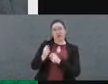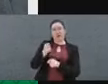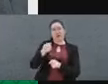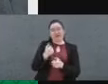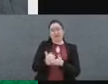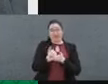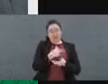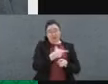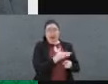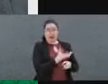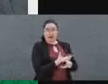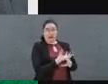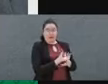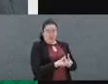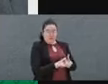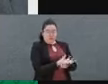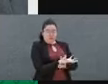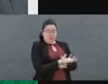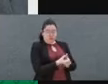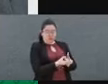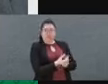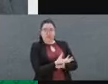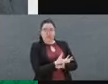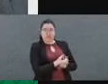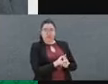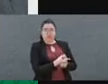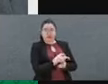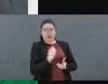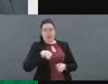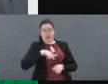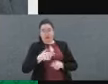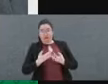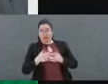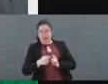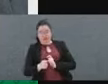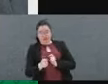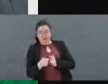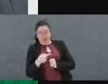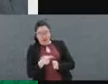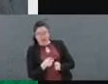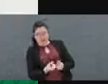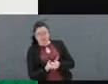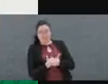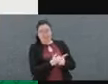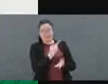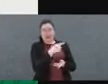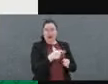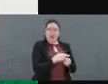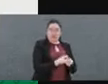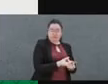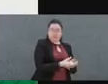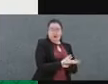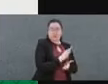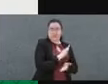nos permiten manejar el agua a lo largo de todo el proceso de potabilización. La que sigue, por favor.